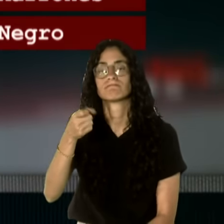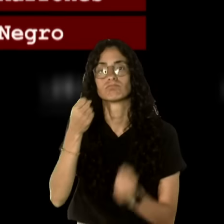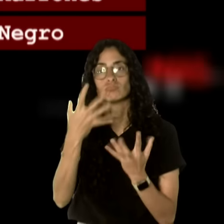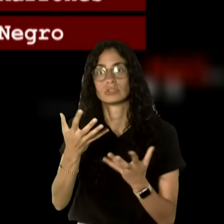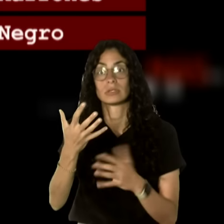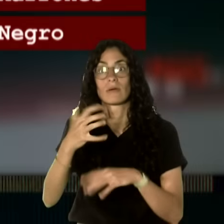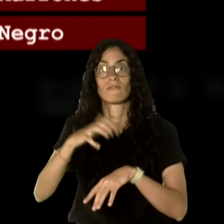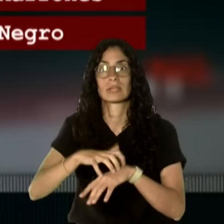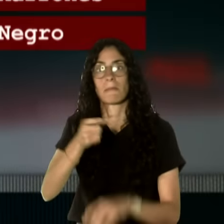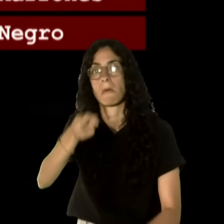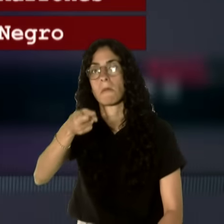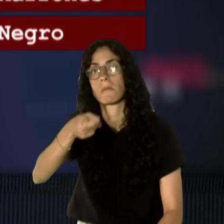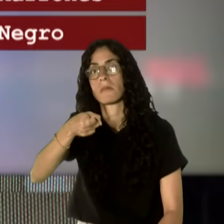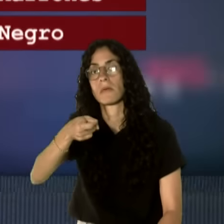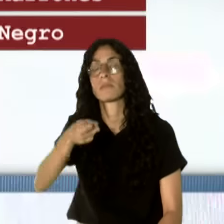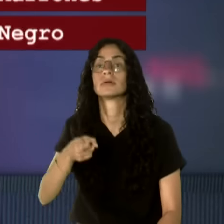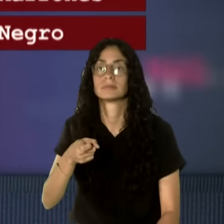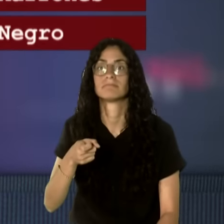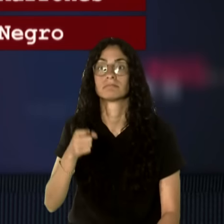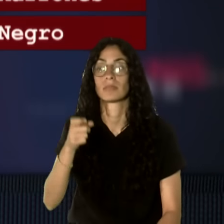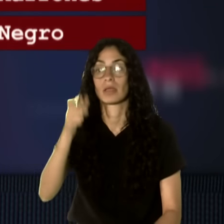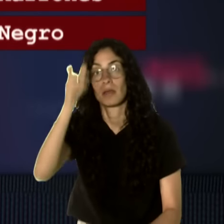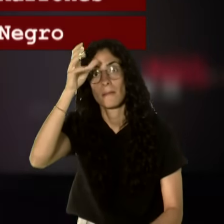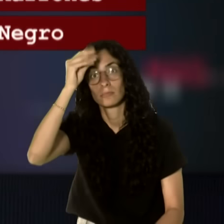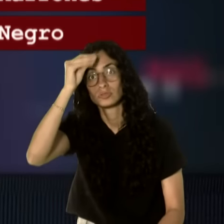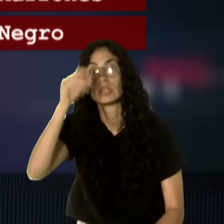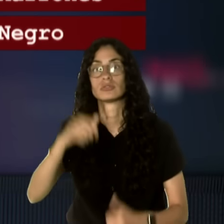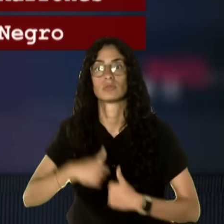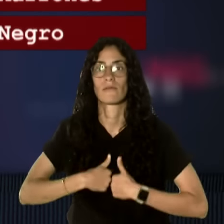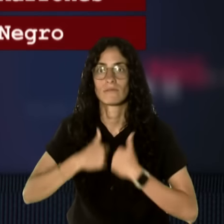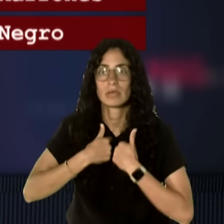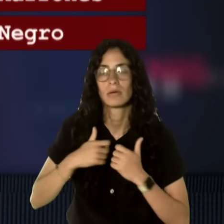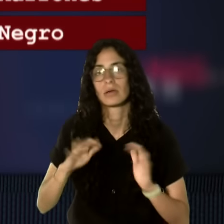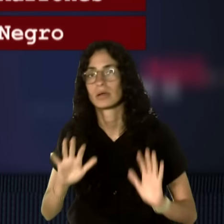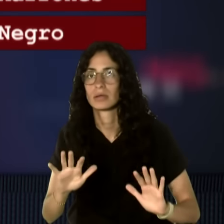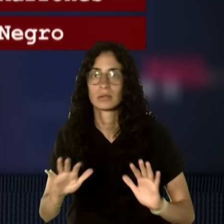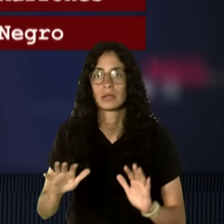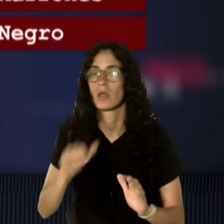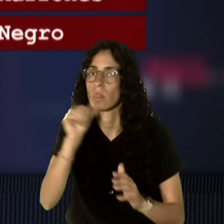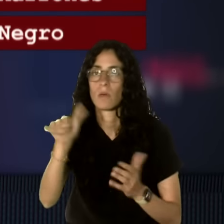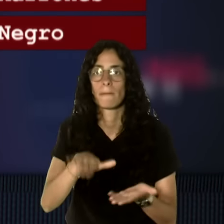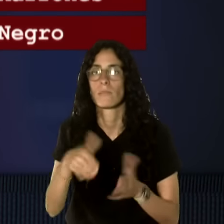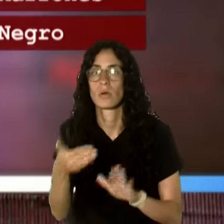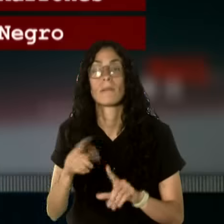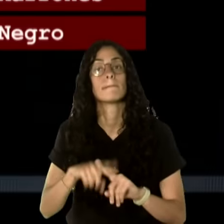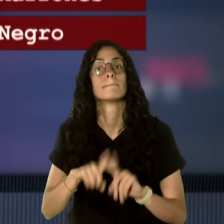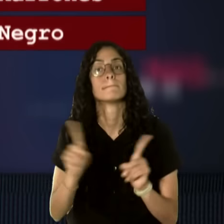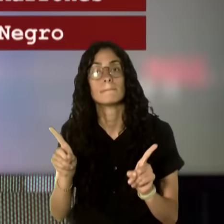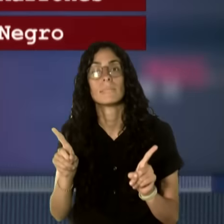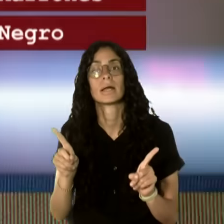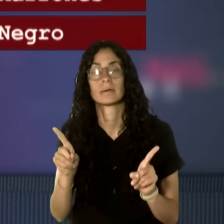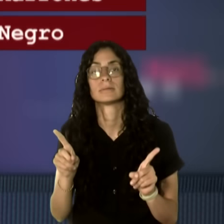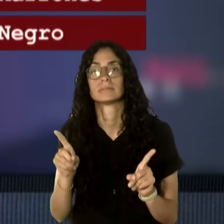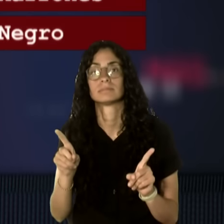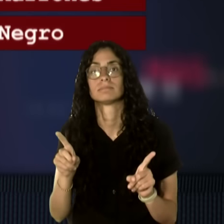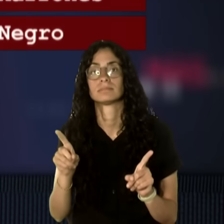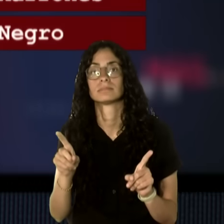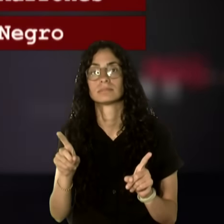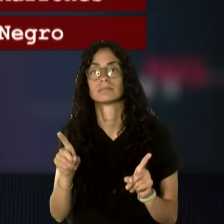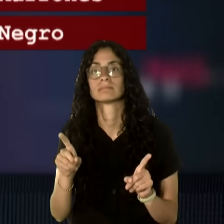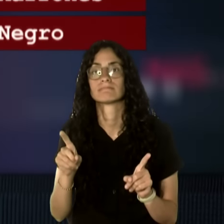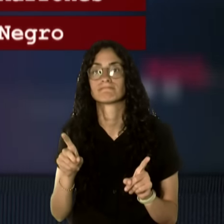bala a afortunadamente esta persona sobrevive a este atentado no fallece pero es una